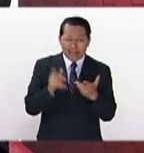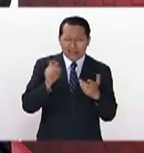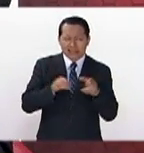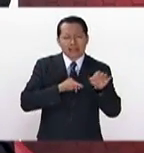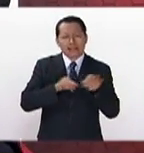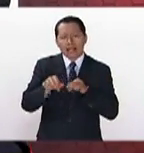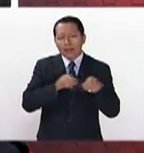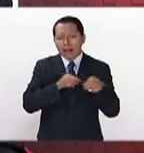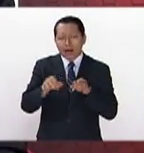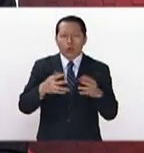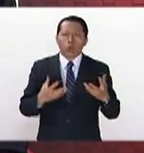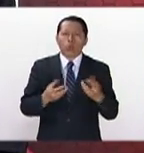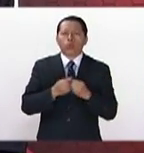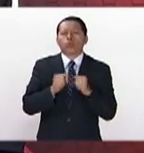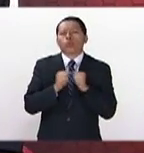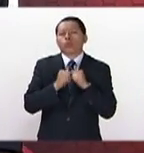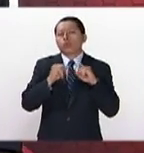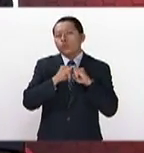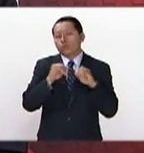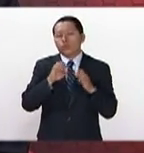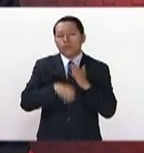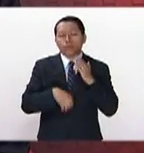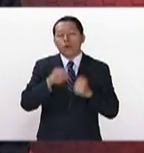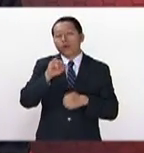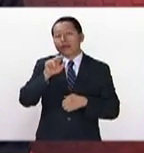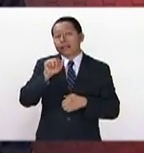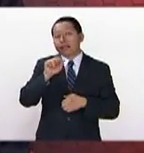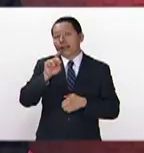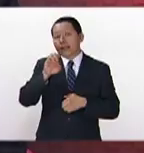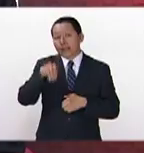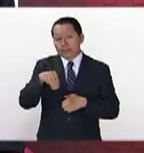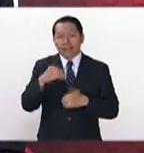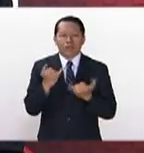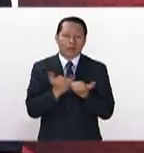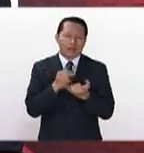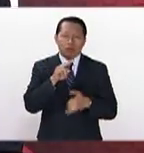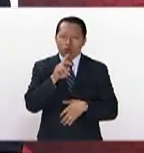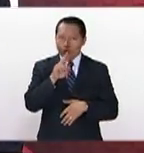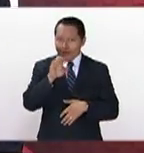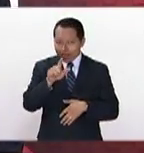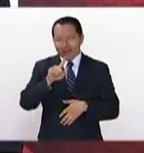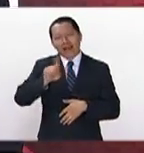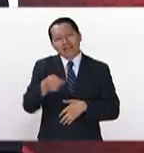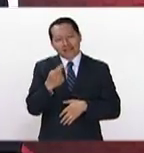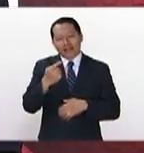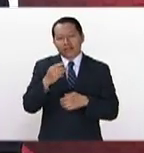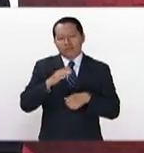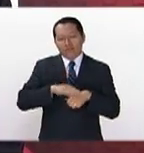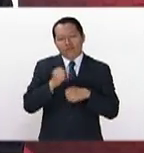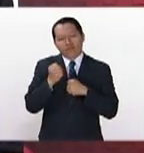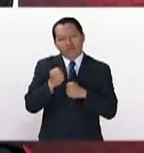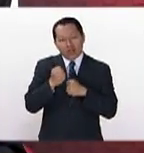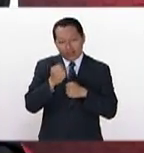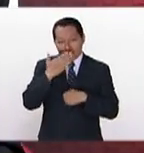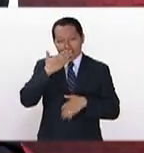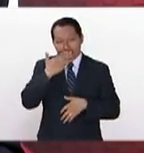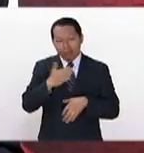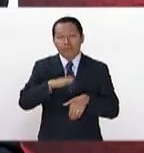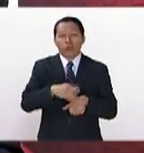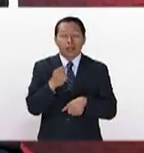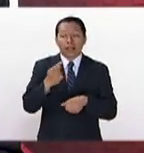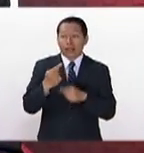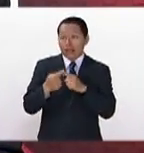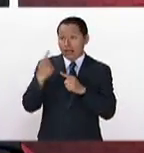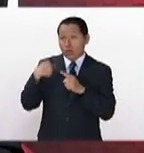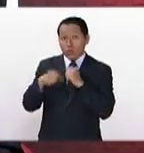a la par con instituciones como el INADEM, y Uriel pues es uno de nuestros más grandes casos de éxito porque recibió el